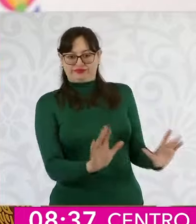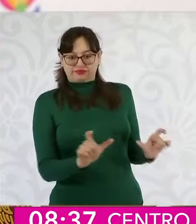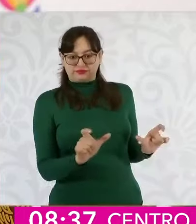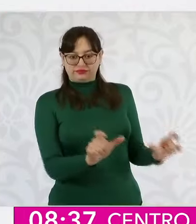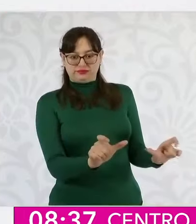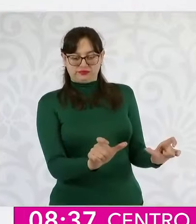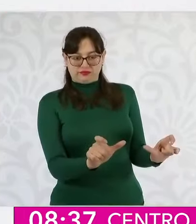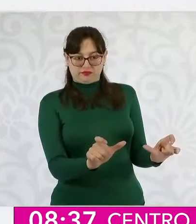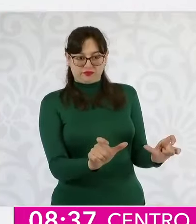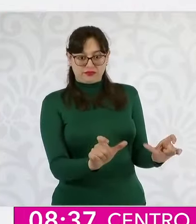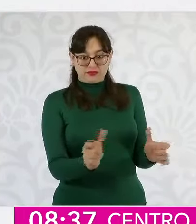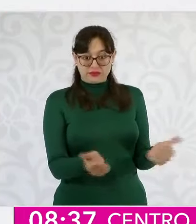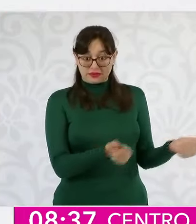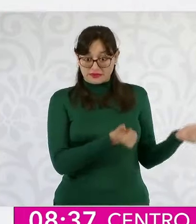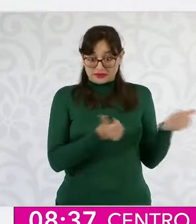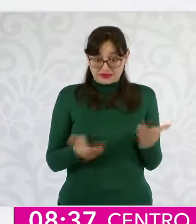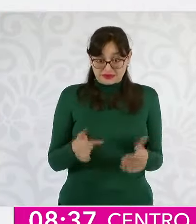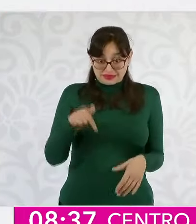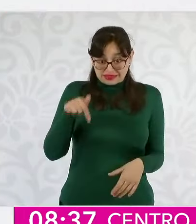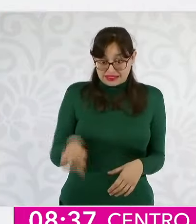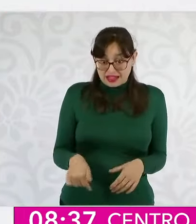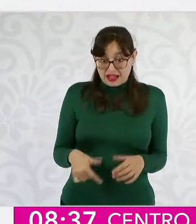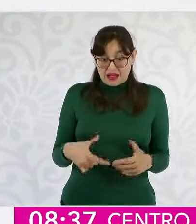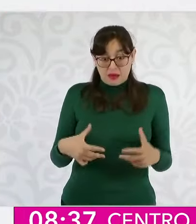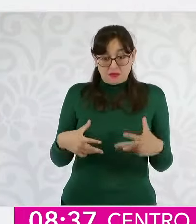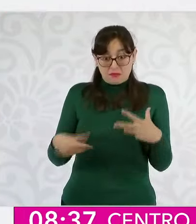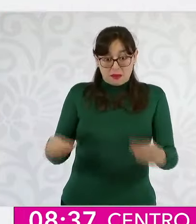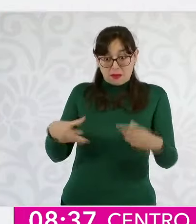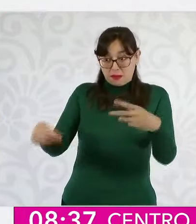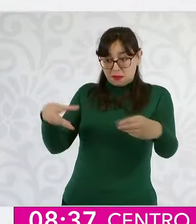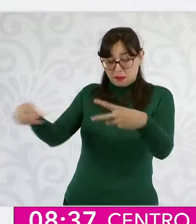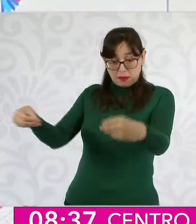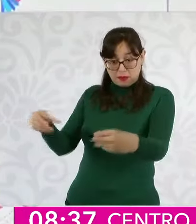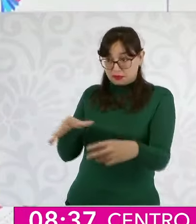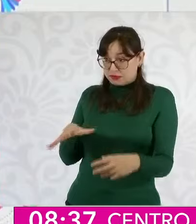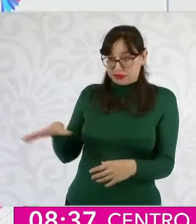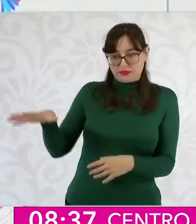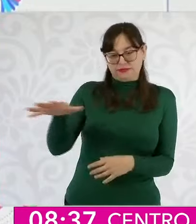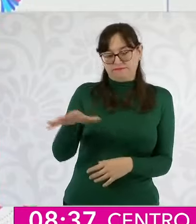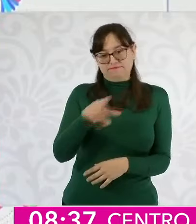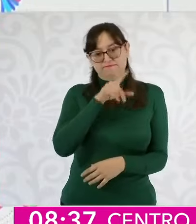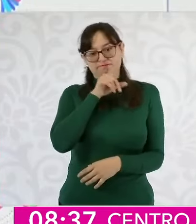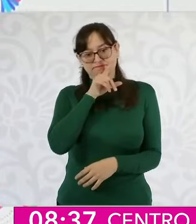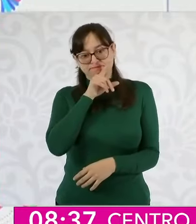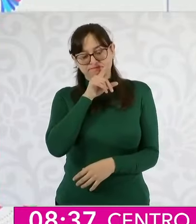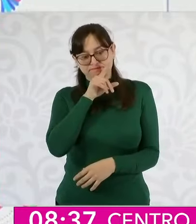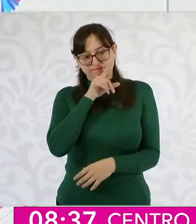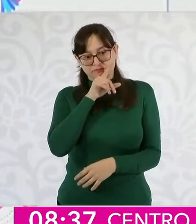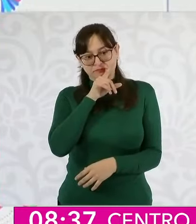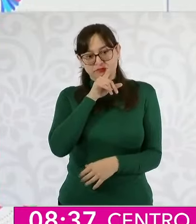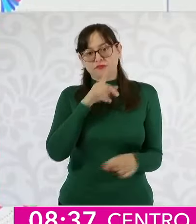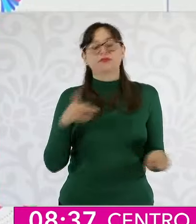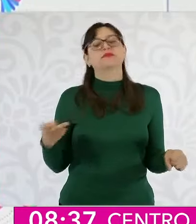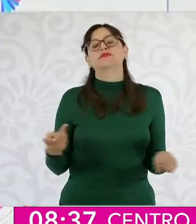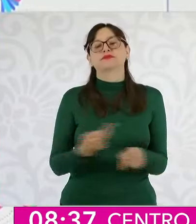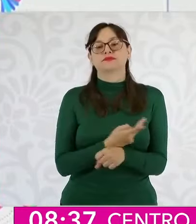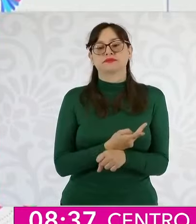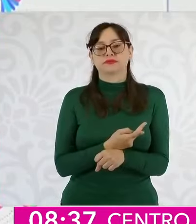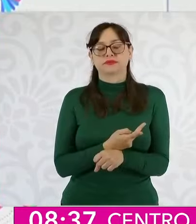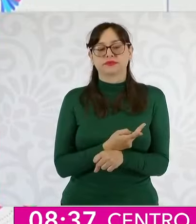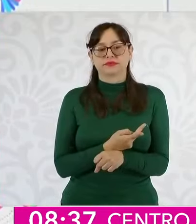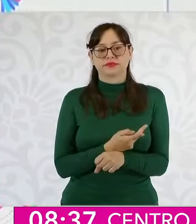para evitar que haya contaminación de ganado que viene principalmente por la frontera sur. Entonces, cuando